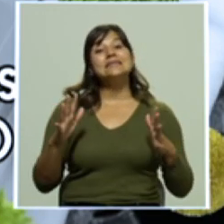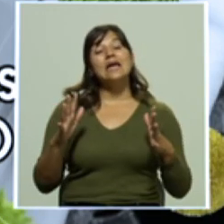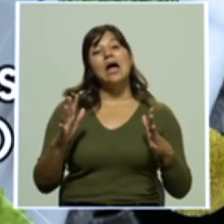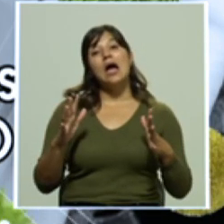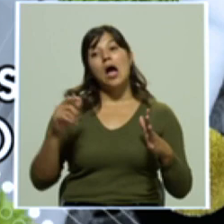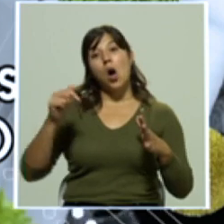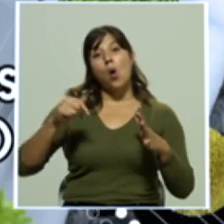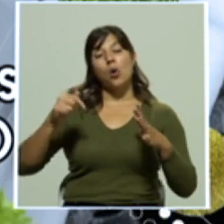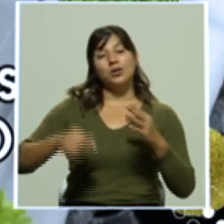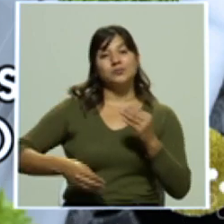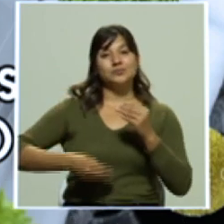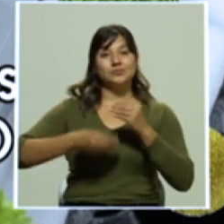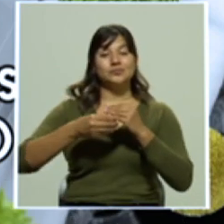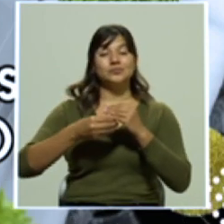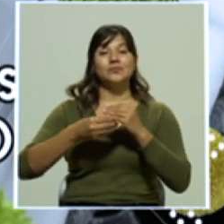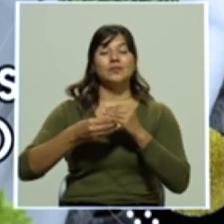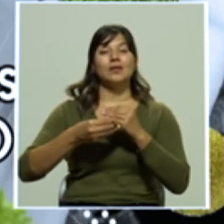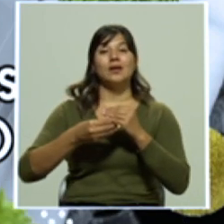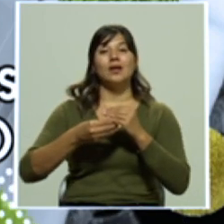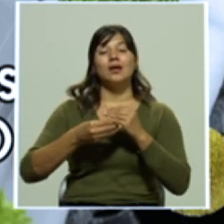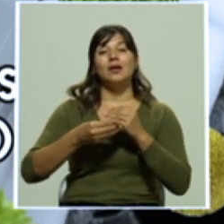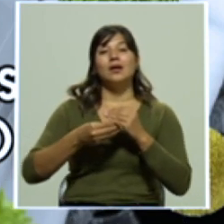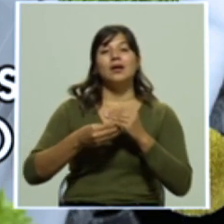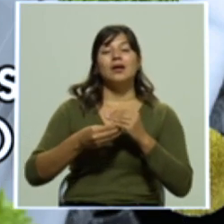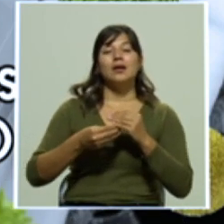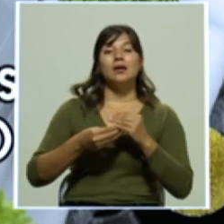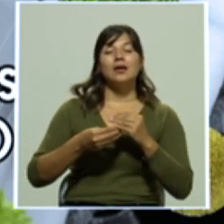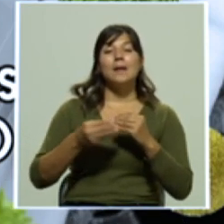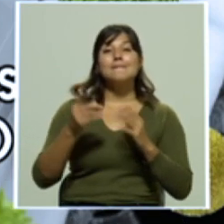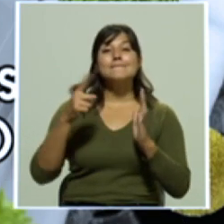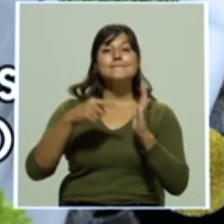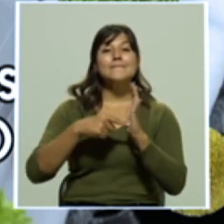últimas 24 horas se lograron confirmar